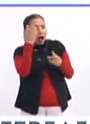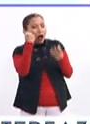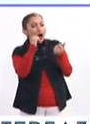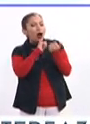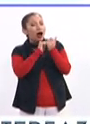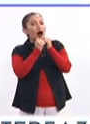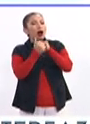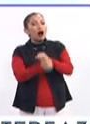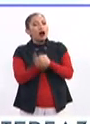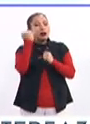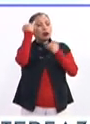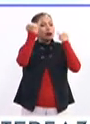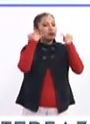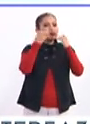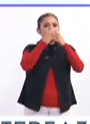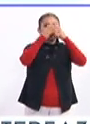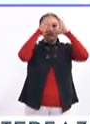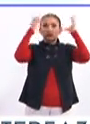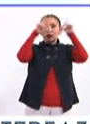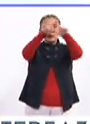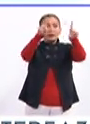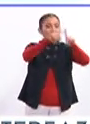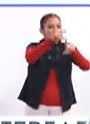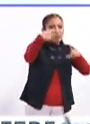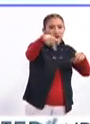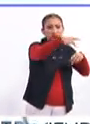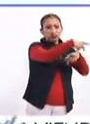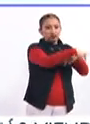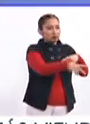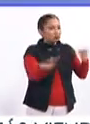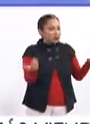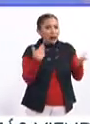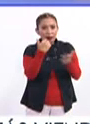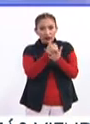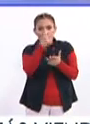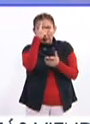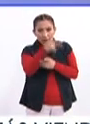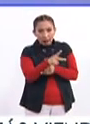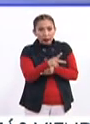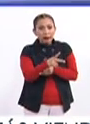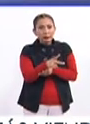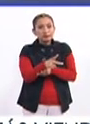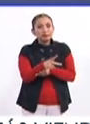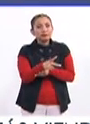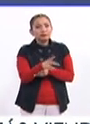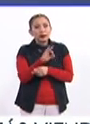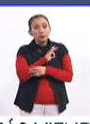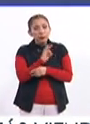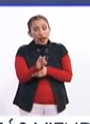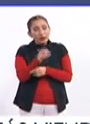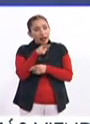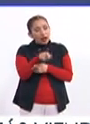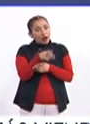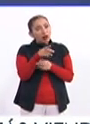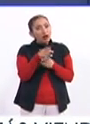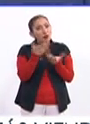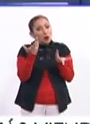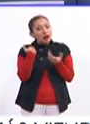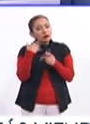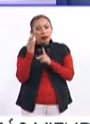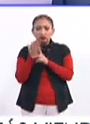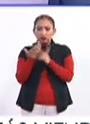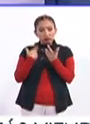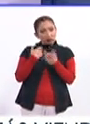se ven es una lluvia de ideas impresionantes de distintas formas, diversidades de la Ciudad de México, que pudieron haber incluso convencido